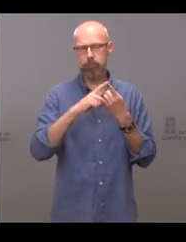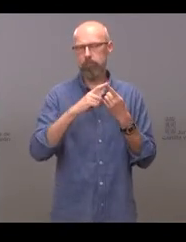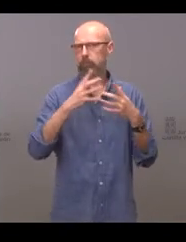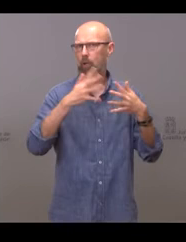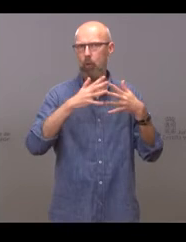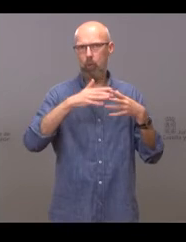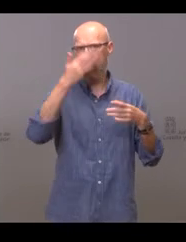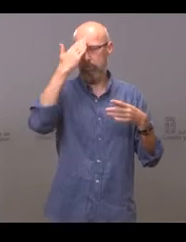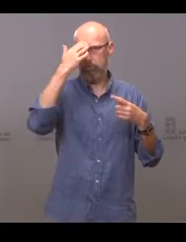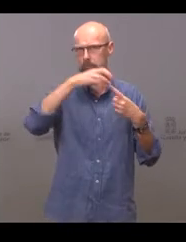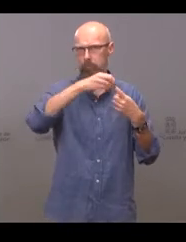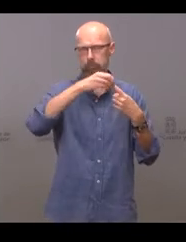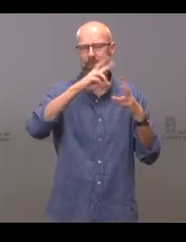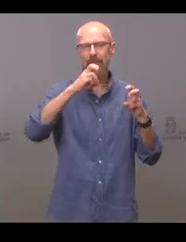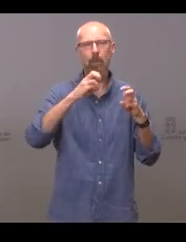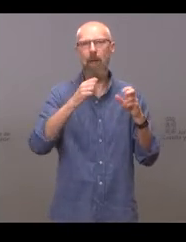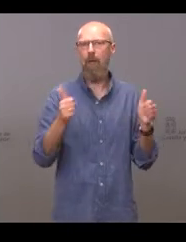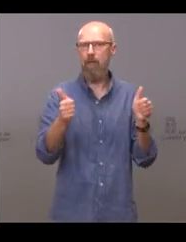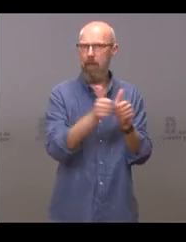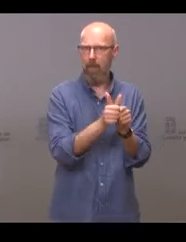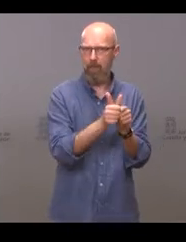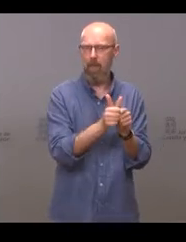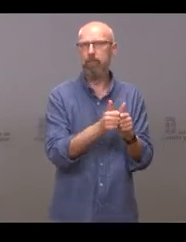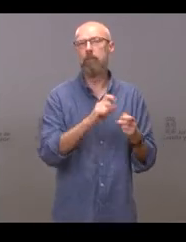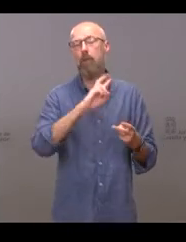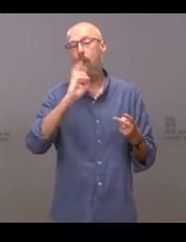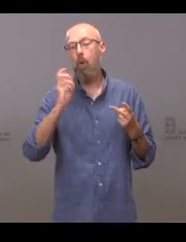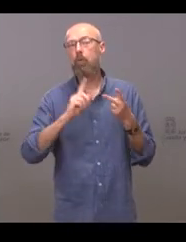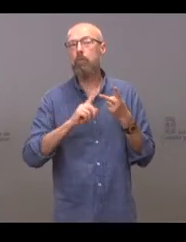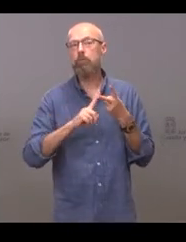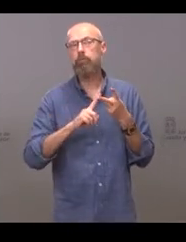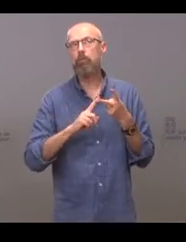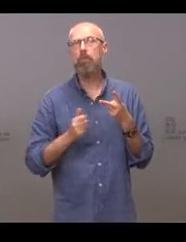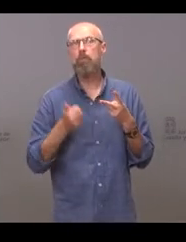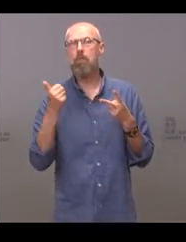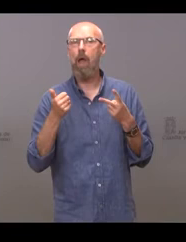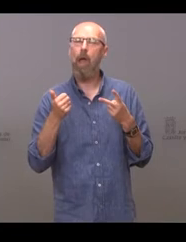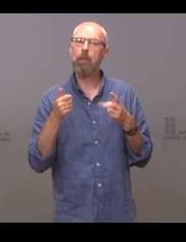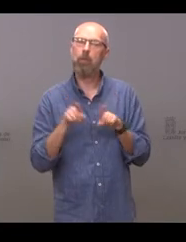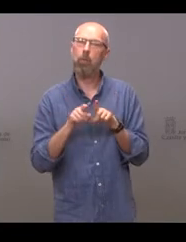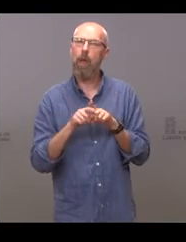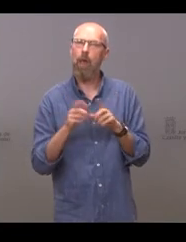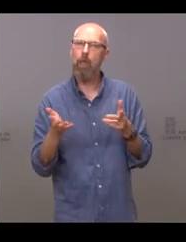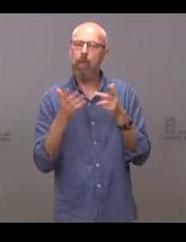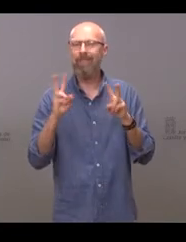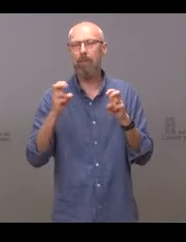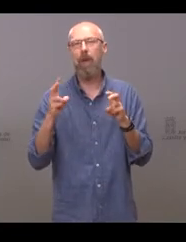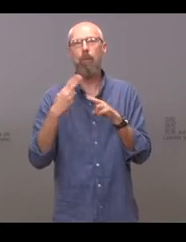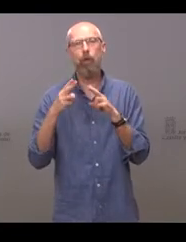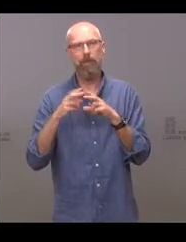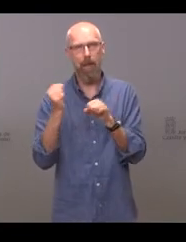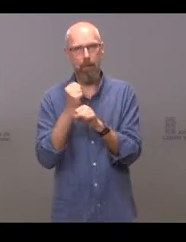potente en materia de dependencia y otros digamos más paliativo que son las políticas de empleo en el de